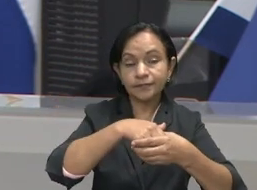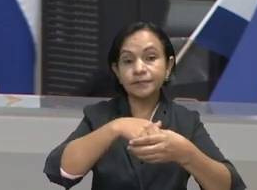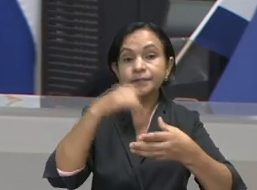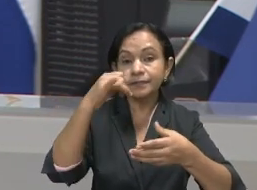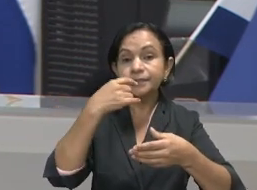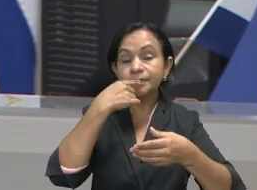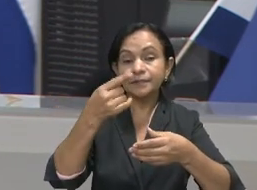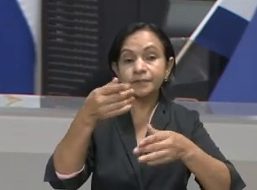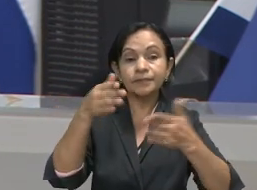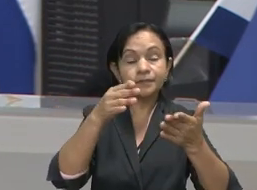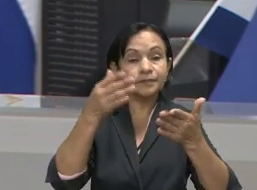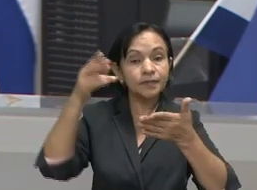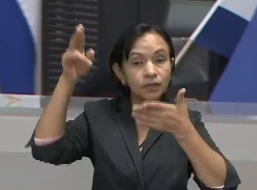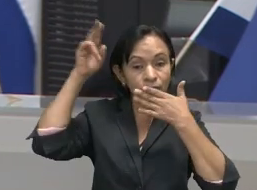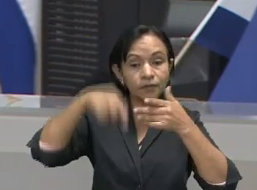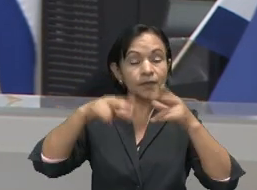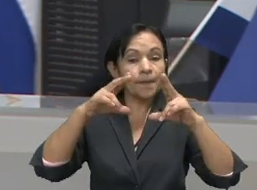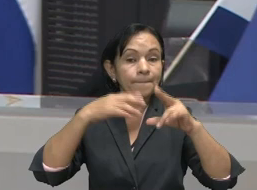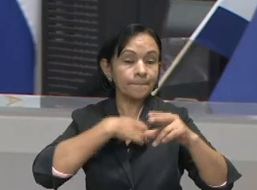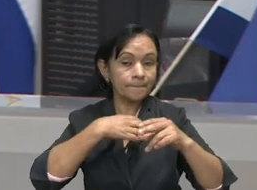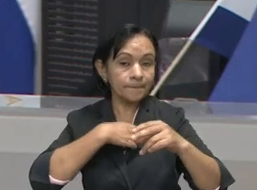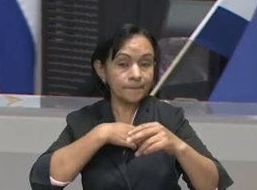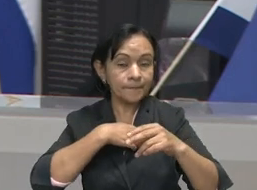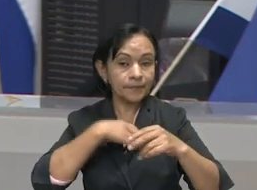declararlos héroes indígenas de nuestra